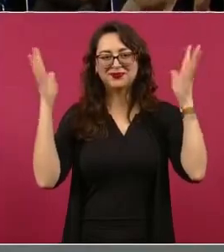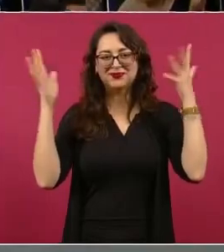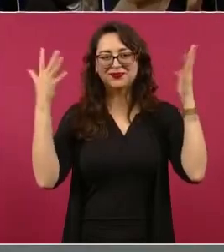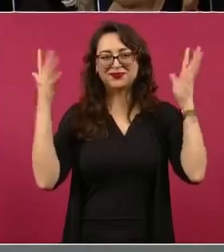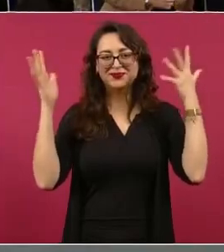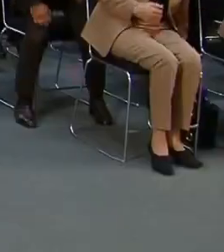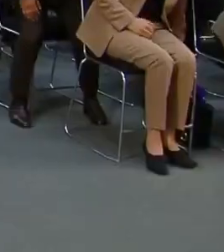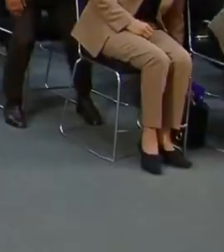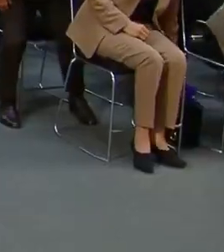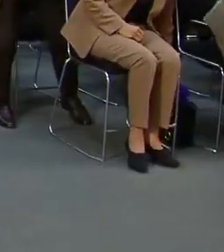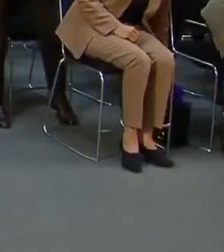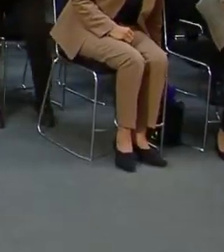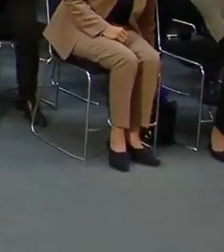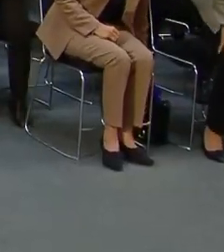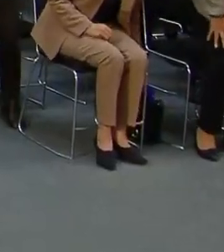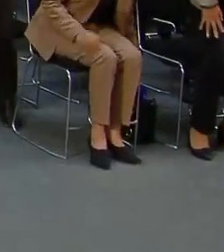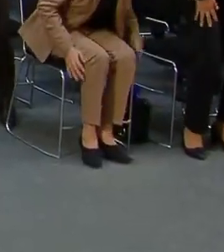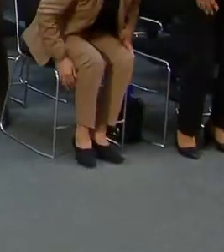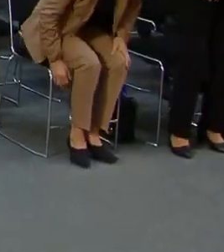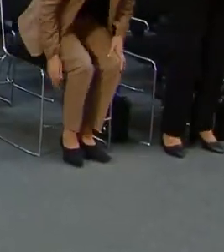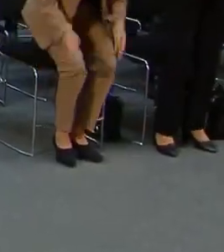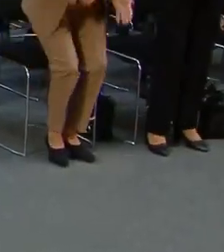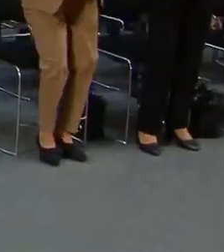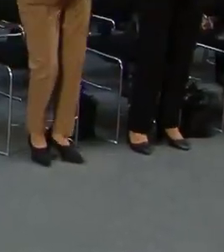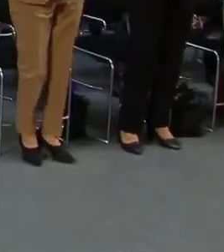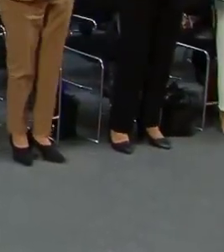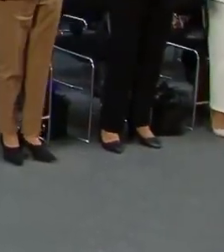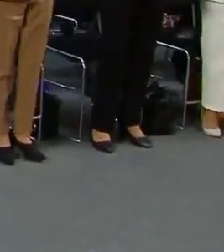Al maestro Cepeda también su aplauso.